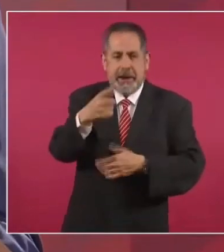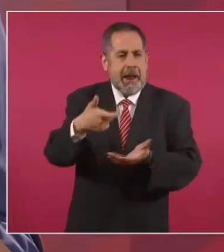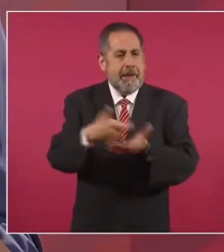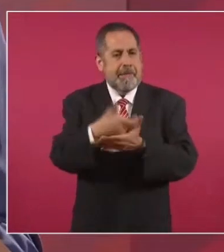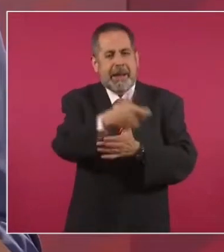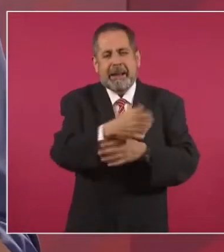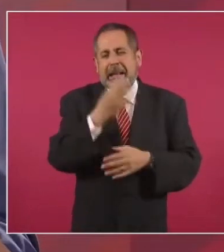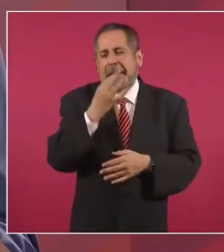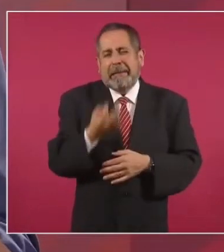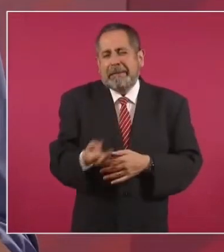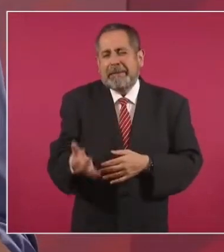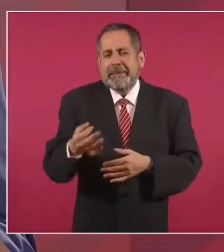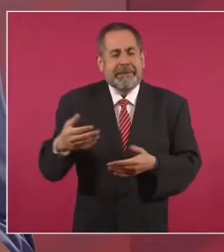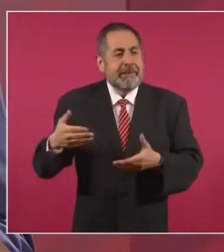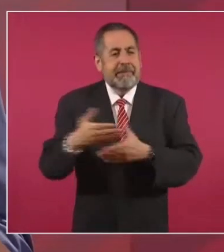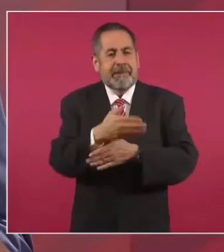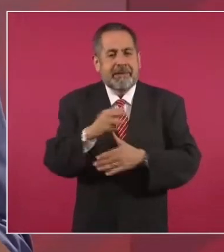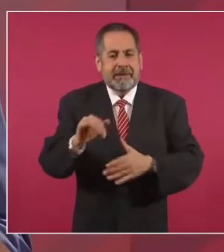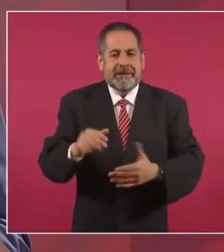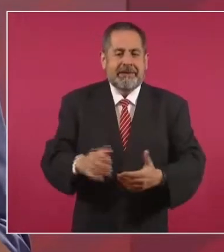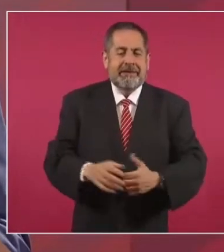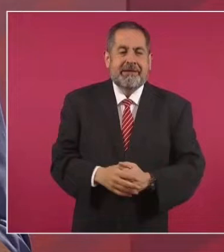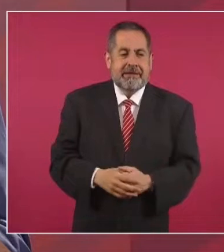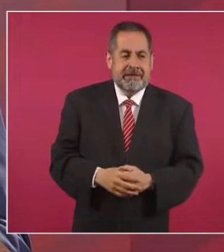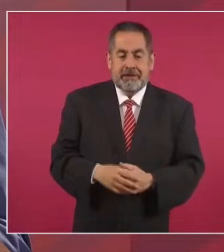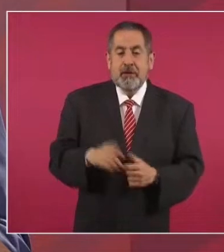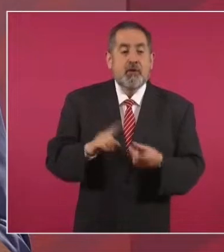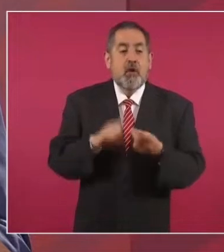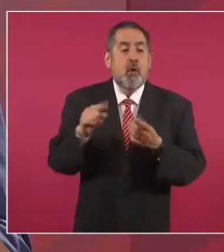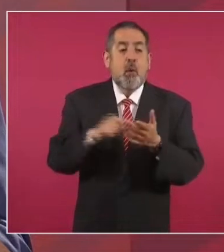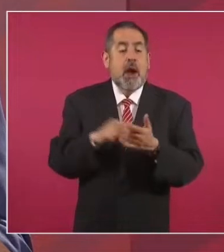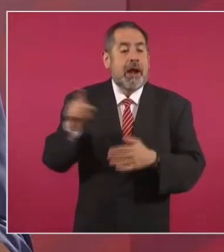una cantidad mínima en la UNAM.